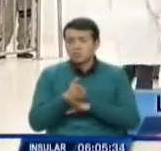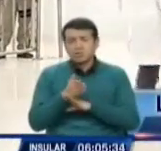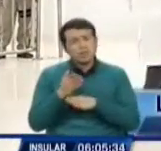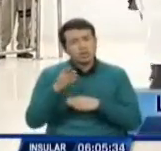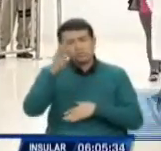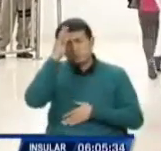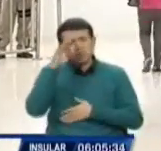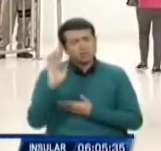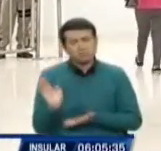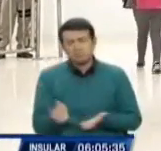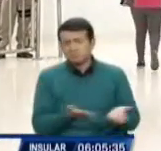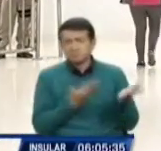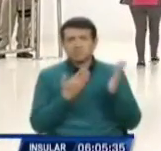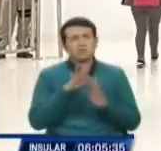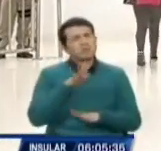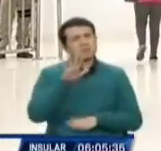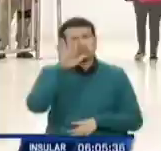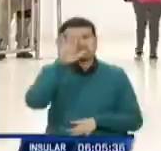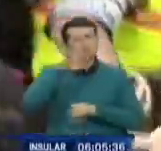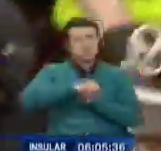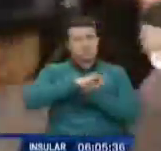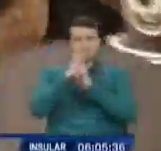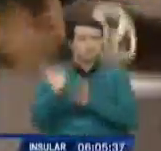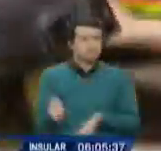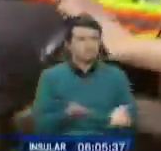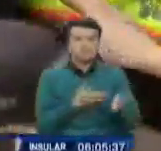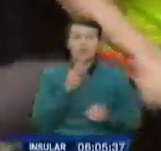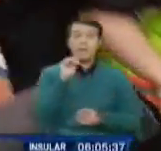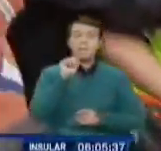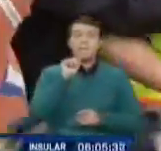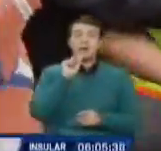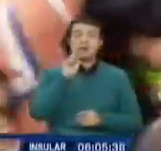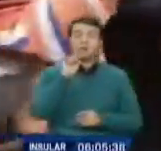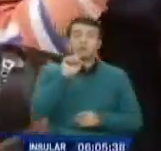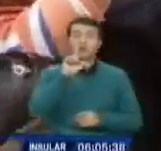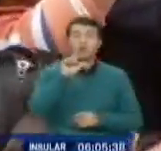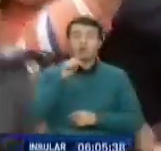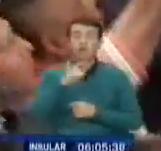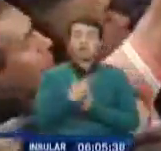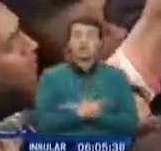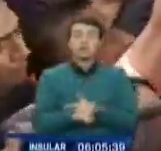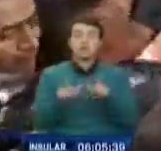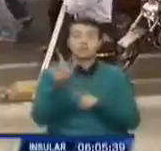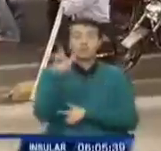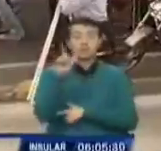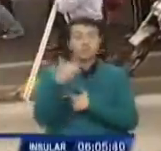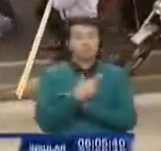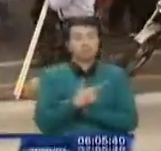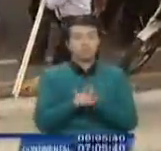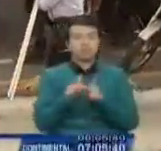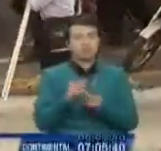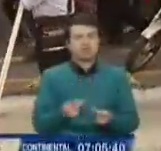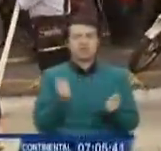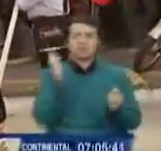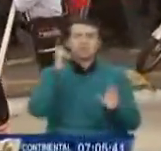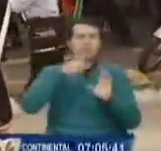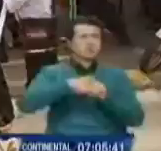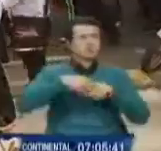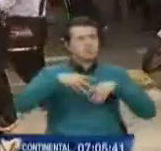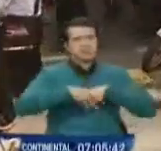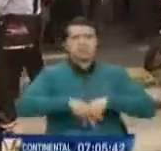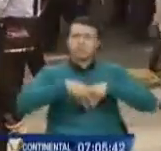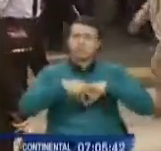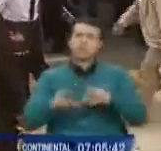hospital aproximadamente a las 5 de la mañana. Manuela Pic salió en libertad el lunes y de inmediato participó en una marcha